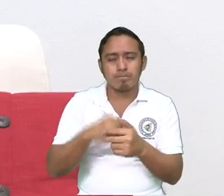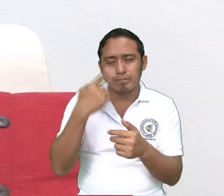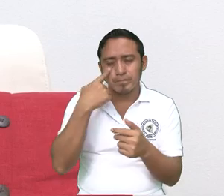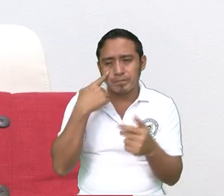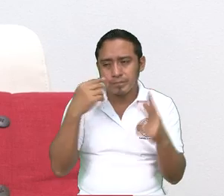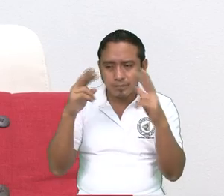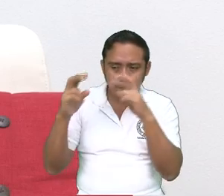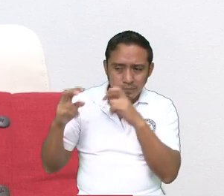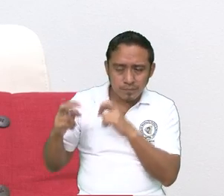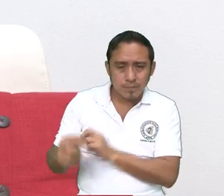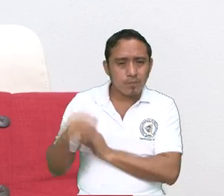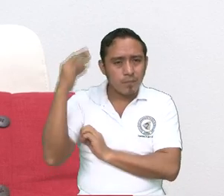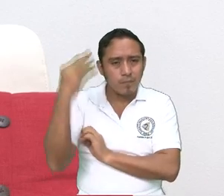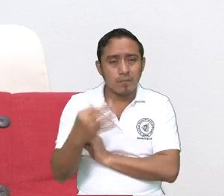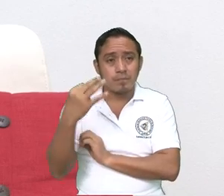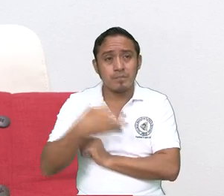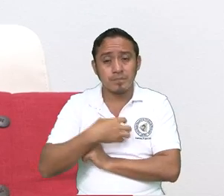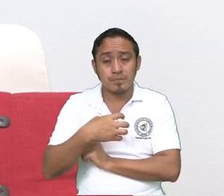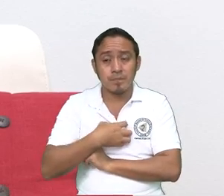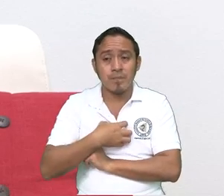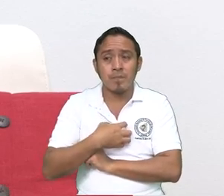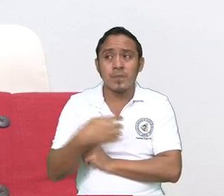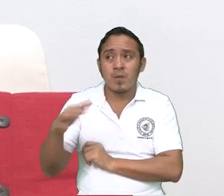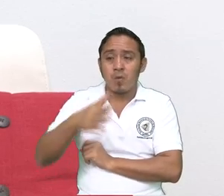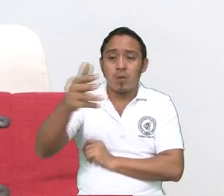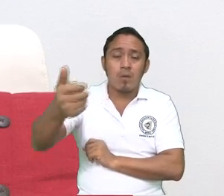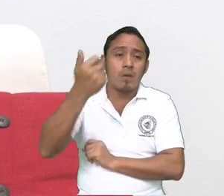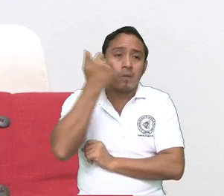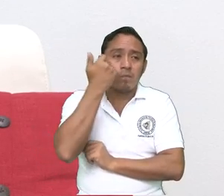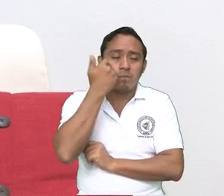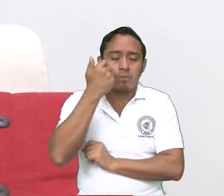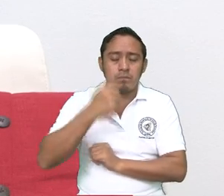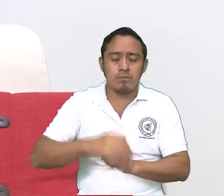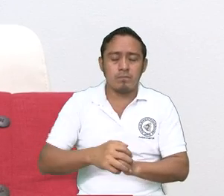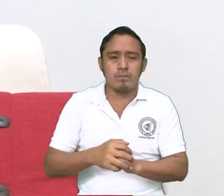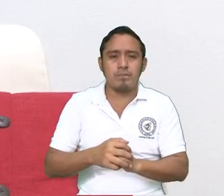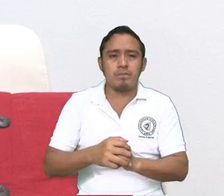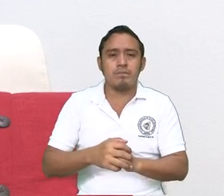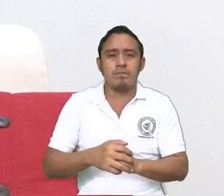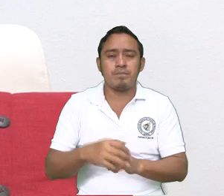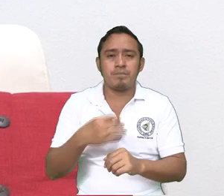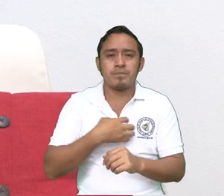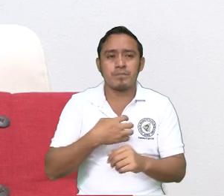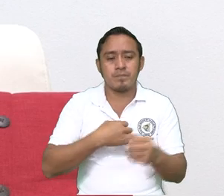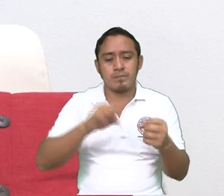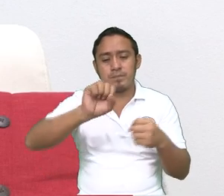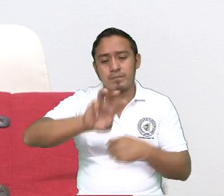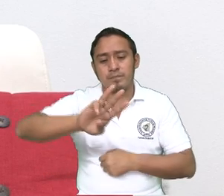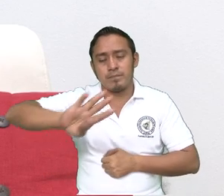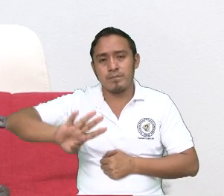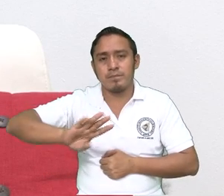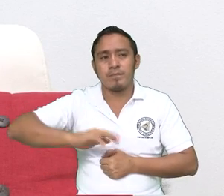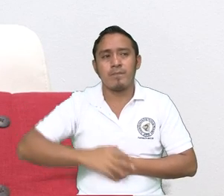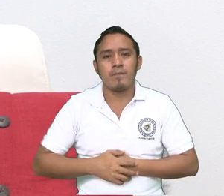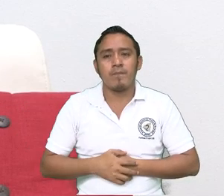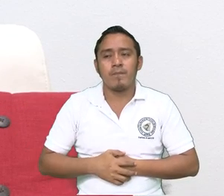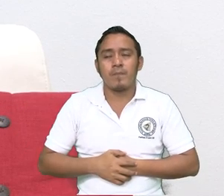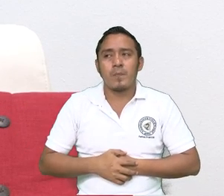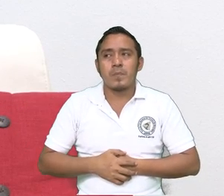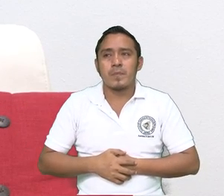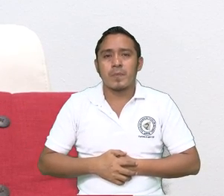evaluar bien de acuerdo a qué otra enfermedad están prevaleciendo y logrado tres o cuatro y